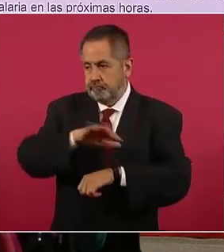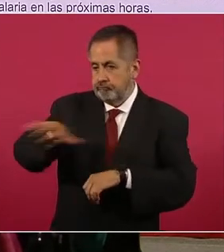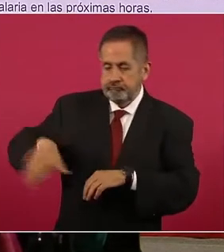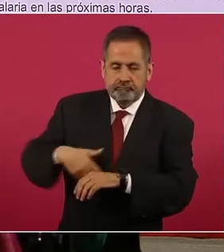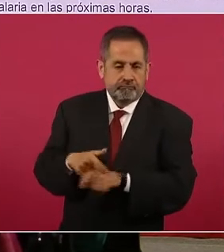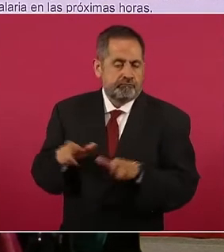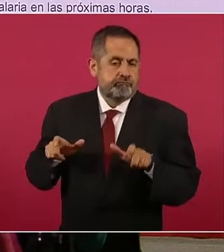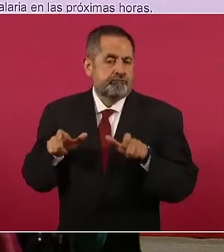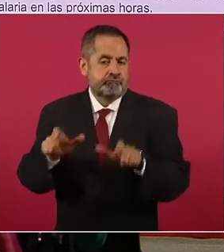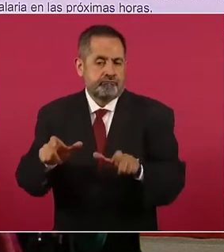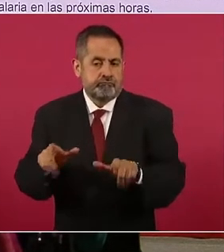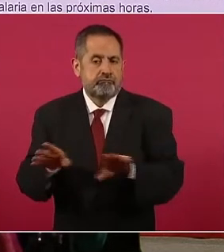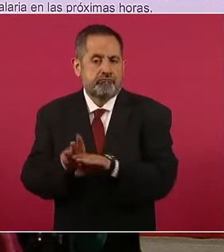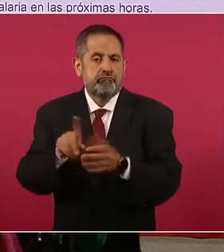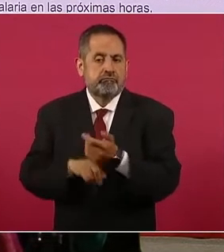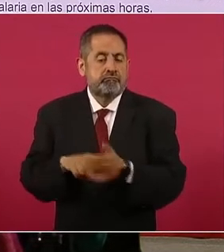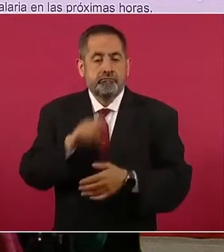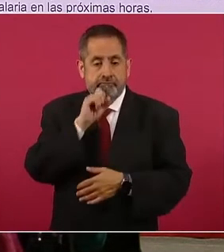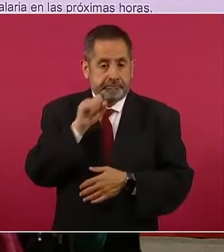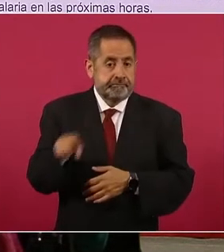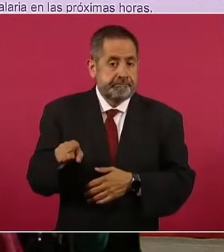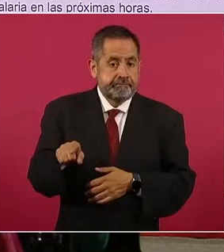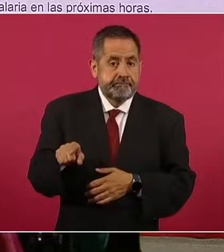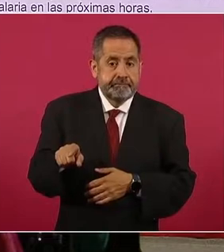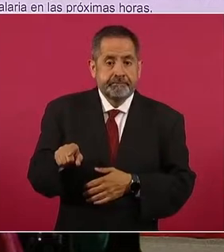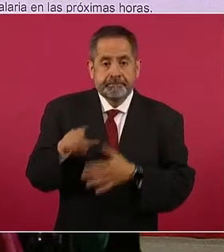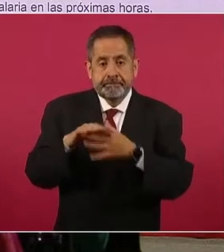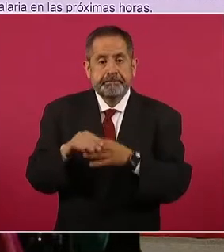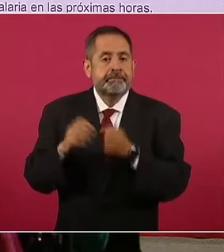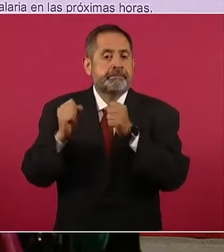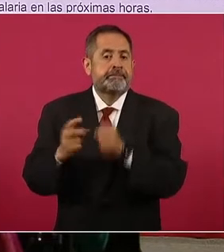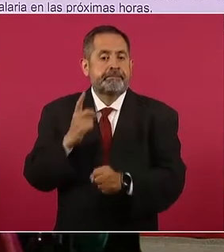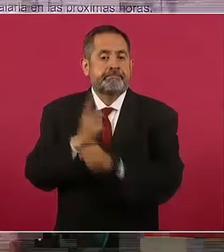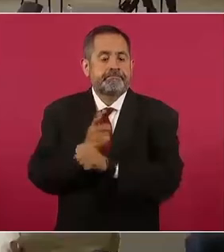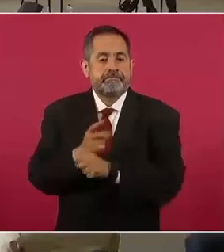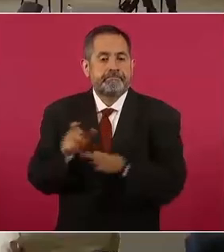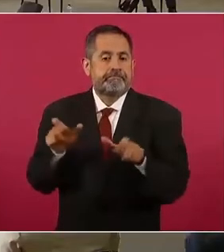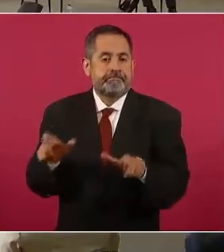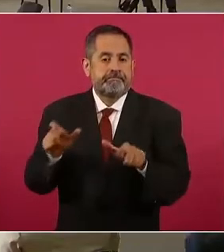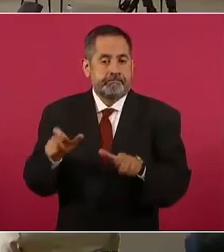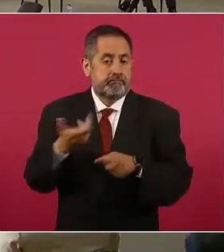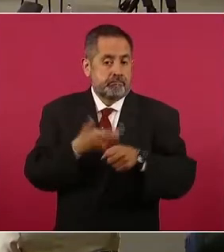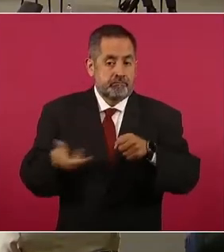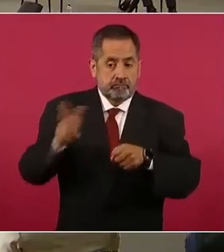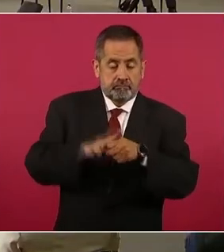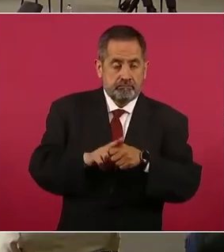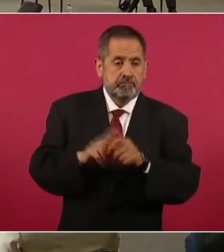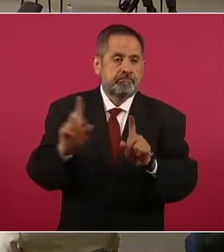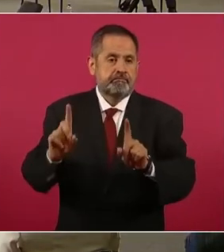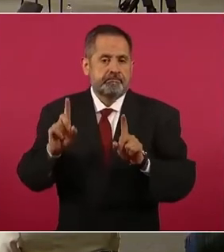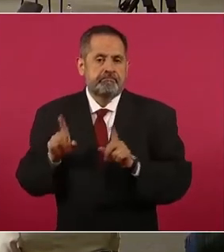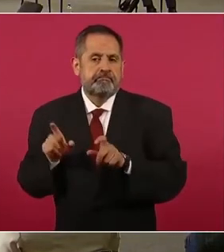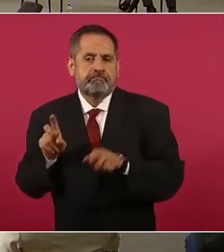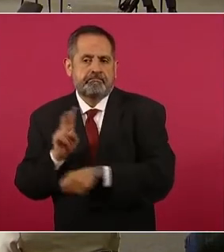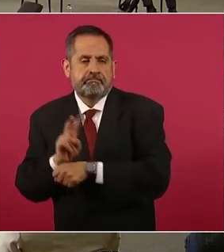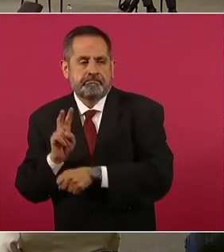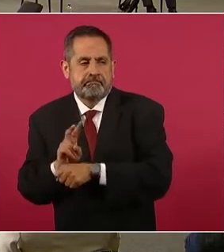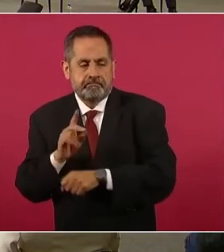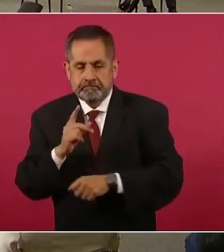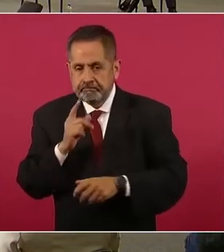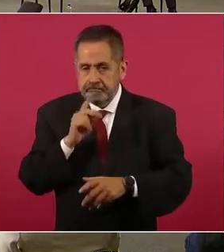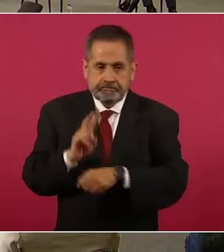apoyos, y también ella ha contado con seguridad en el hospital donde ha estado convaleciendo.